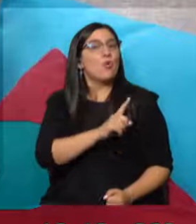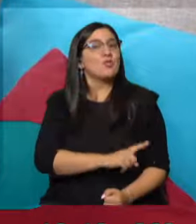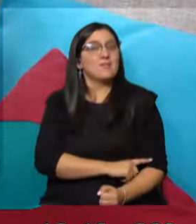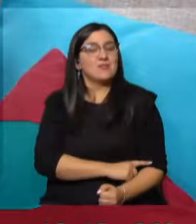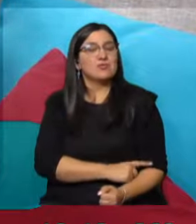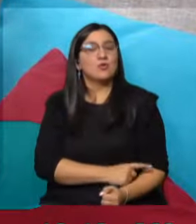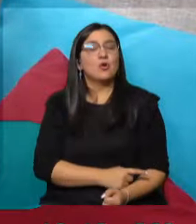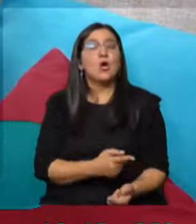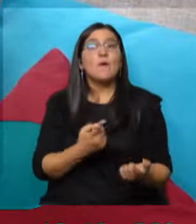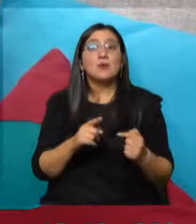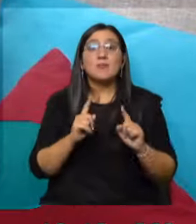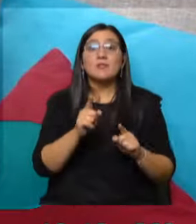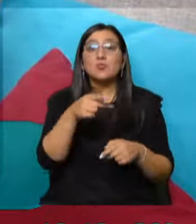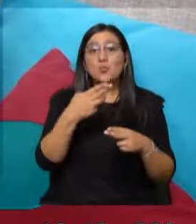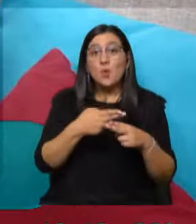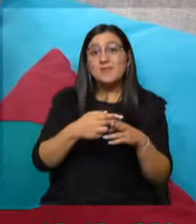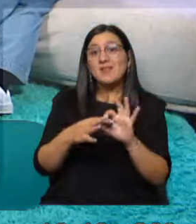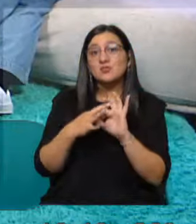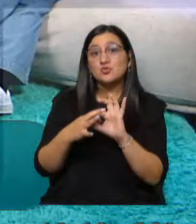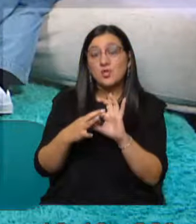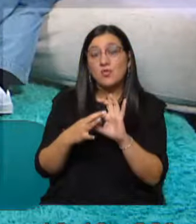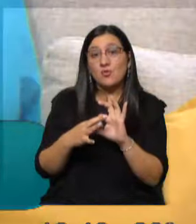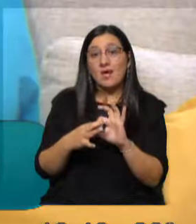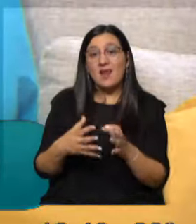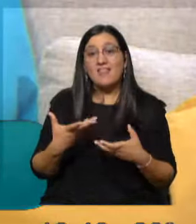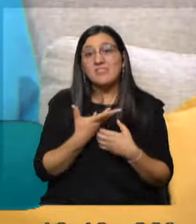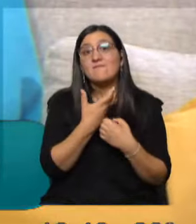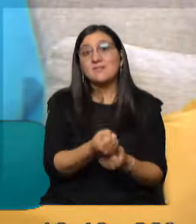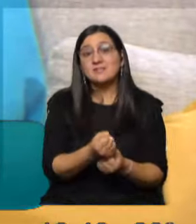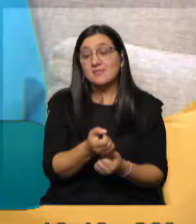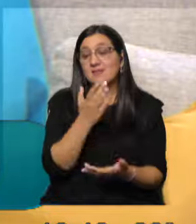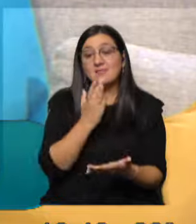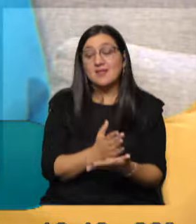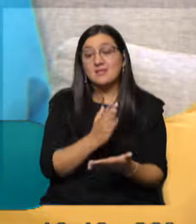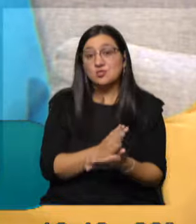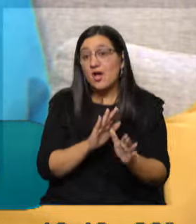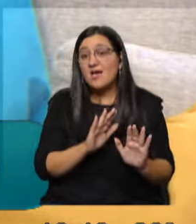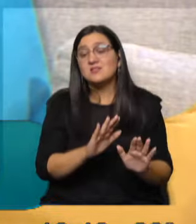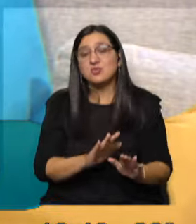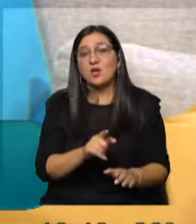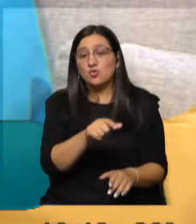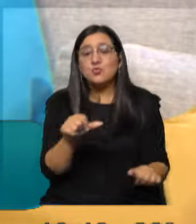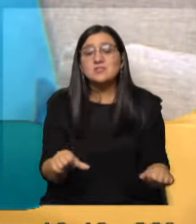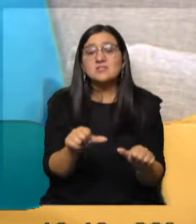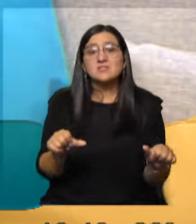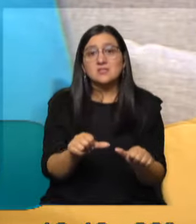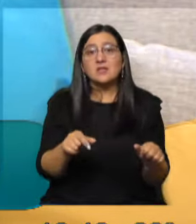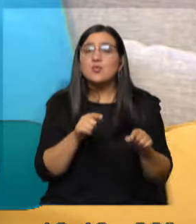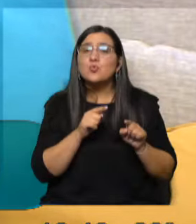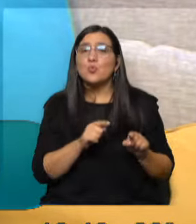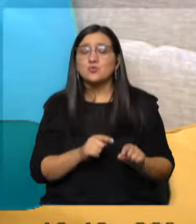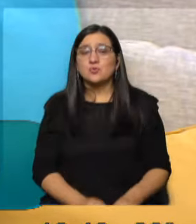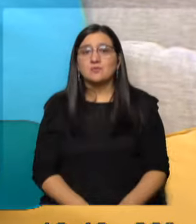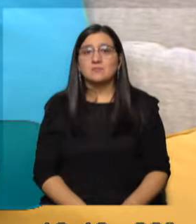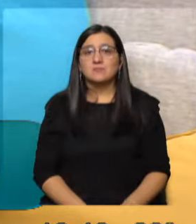ahora te haces cargo de todo, pero también tu nombre está asociado a esto de la defensa del propio derecho a eso, a lo que hiciste, que lo que hiciste es tuyo.